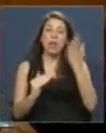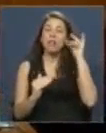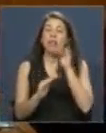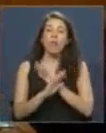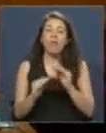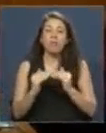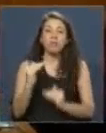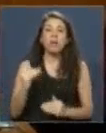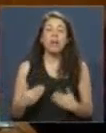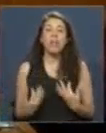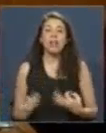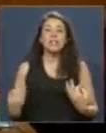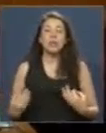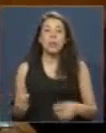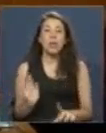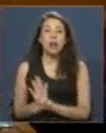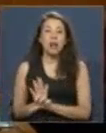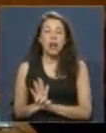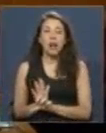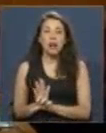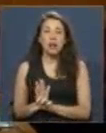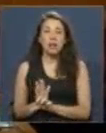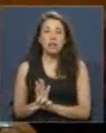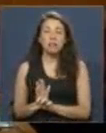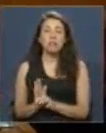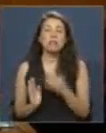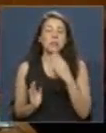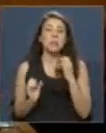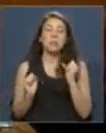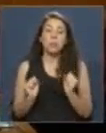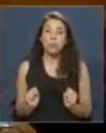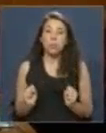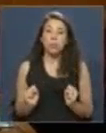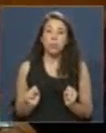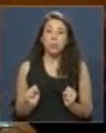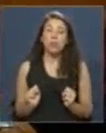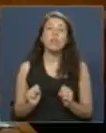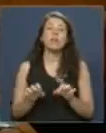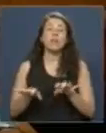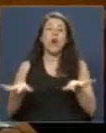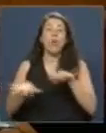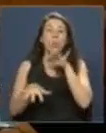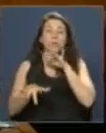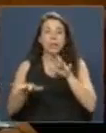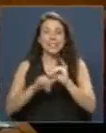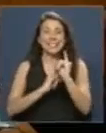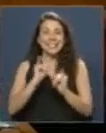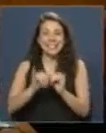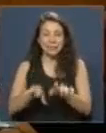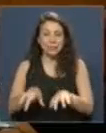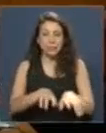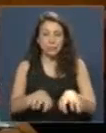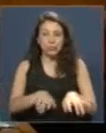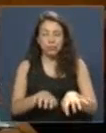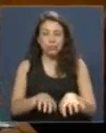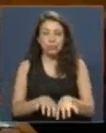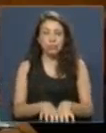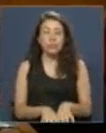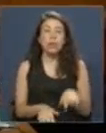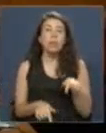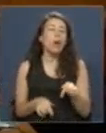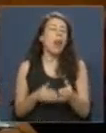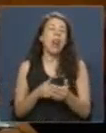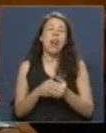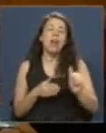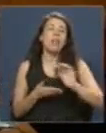otorgue certeza jurídica, además de poder incorporar la digitalización que hoy en día está a la cabeza de